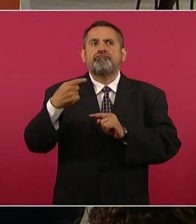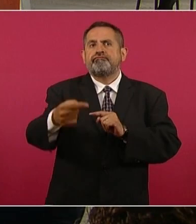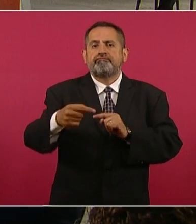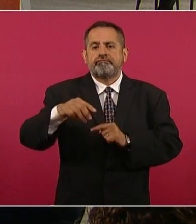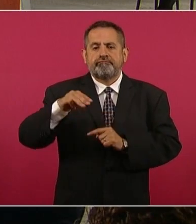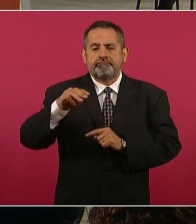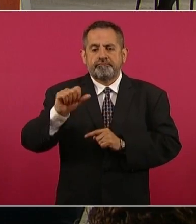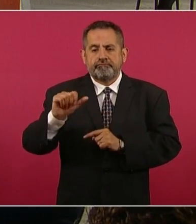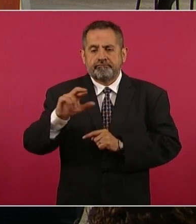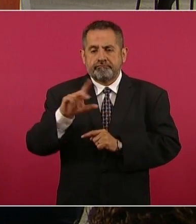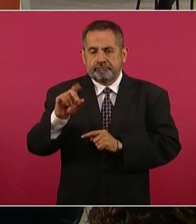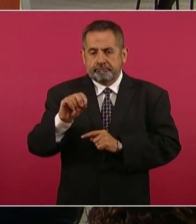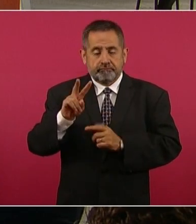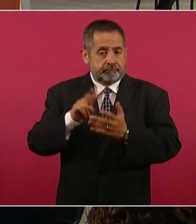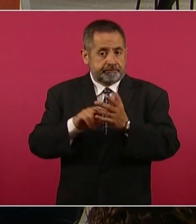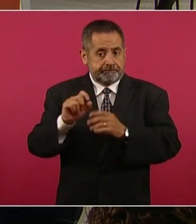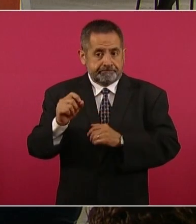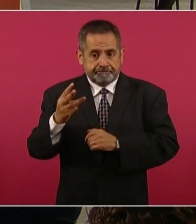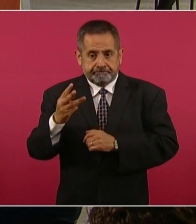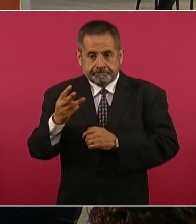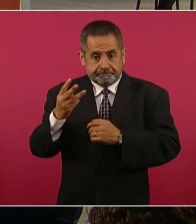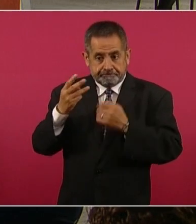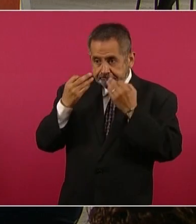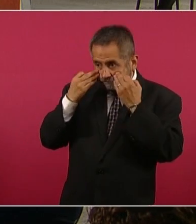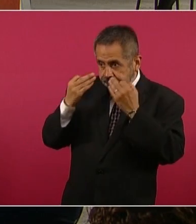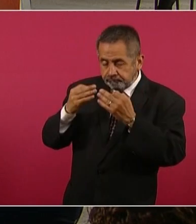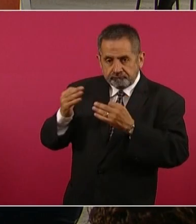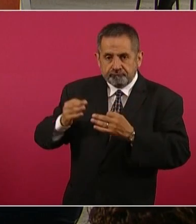del año 23.